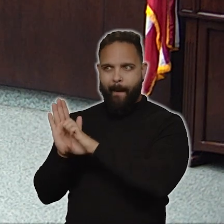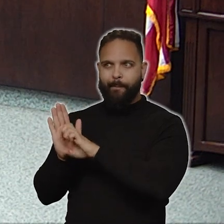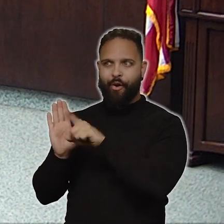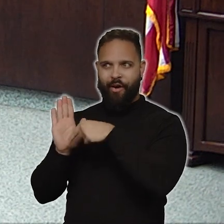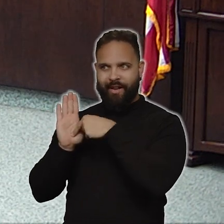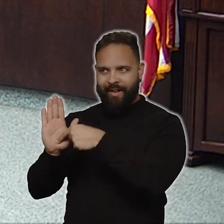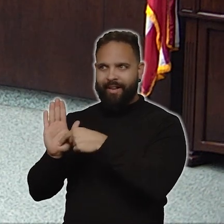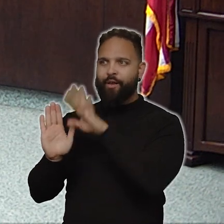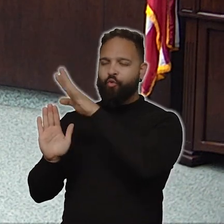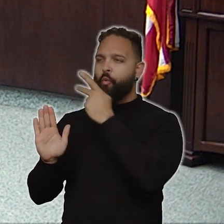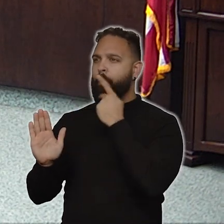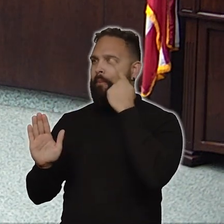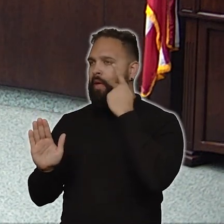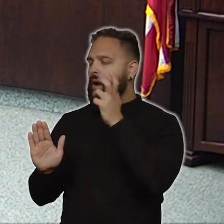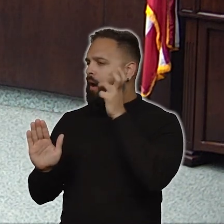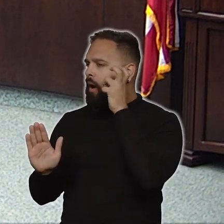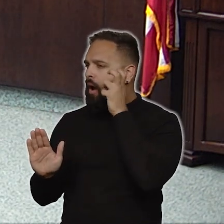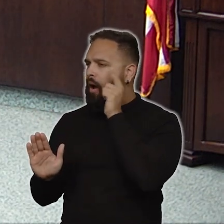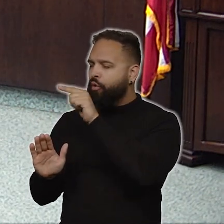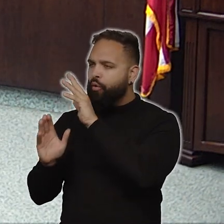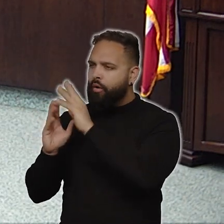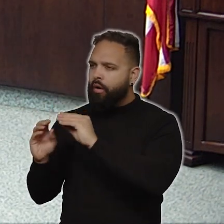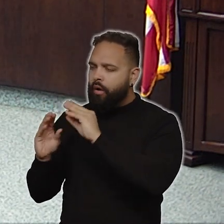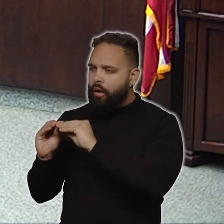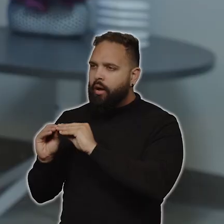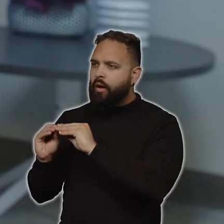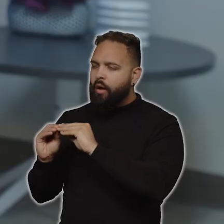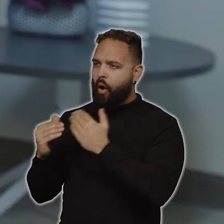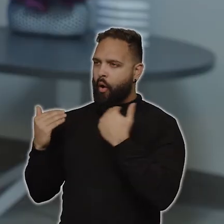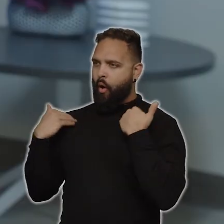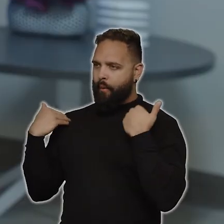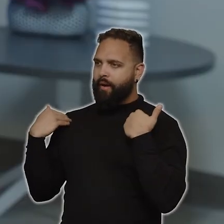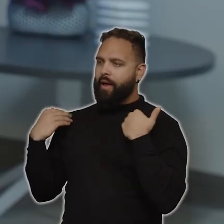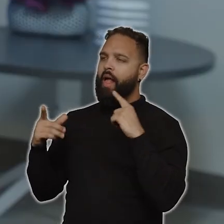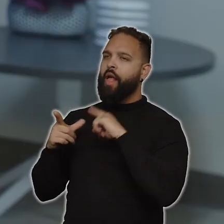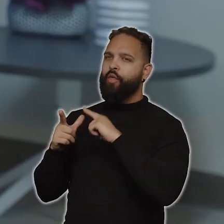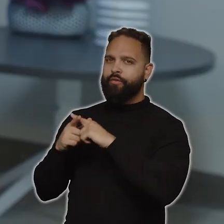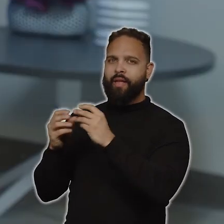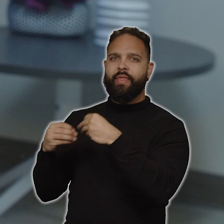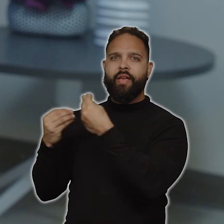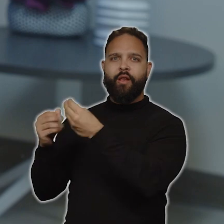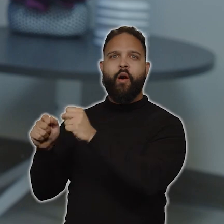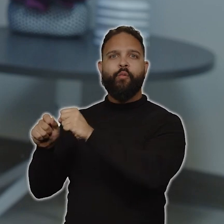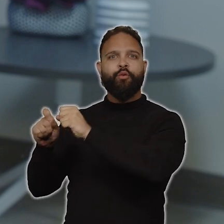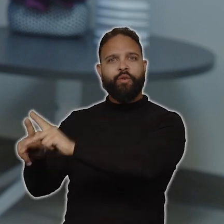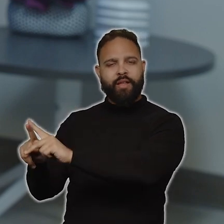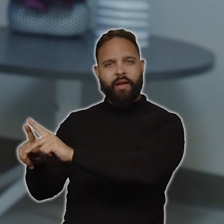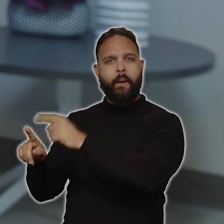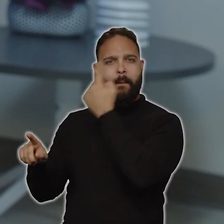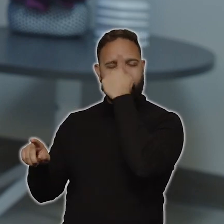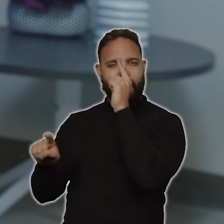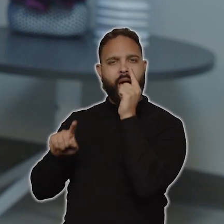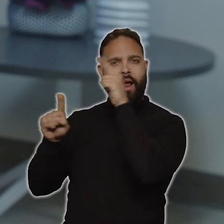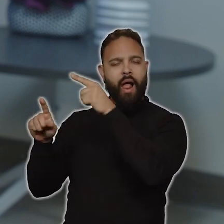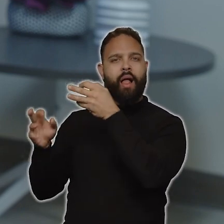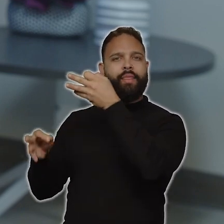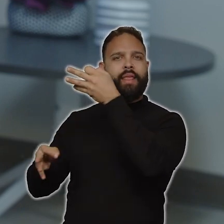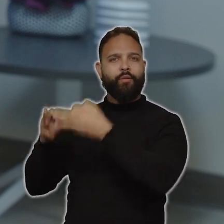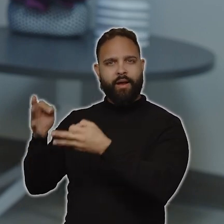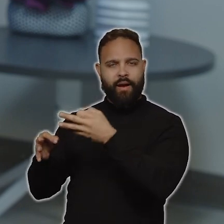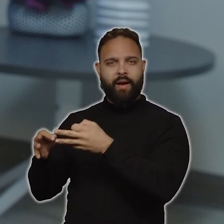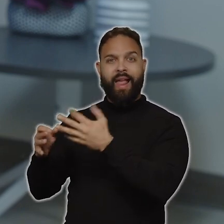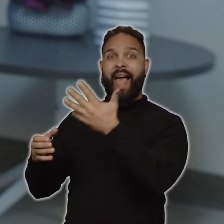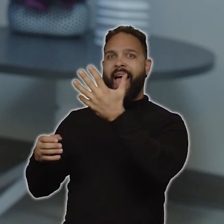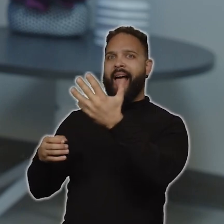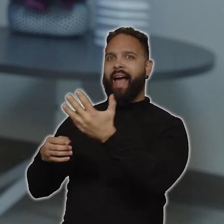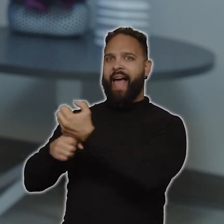de tus padres, escucharte a ti como niño o joven, te abrieron esa oportunidad y mira, pudiste ir al Tribunal Supremo,